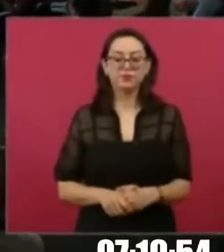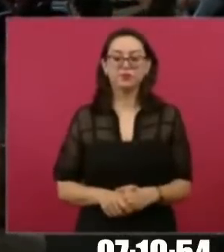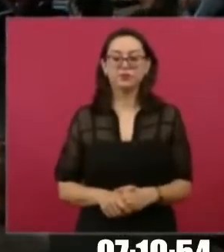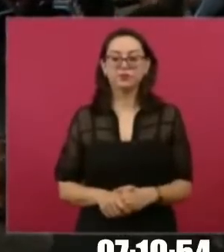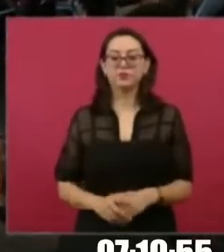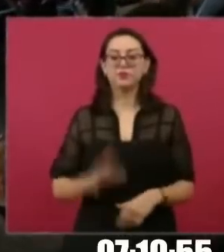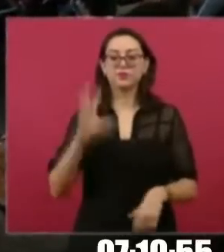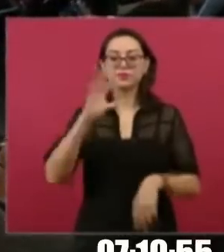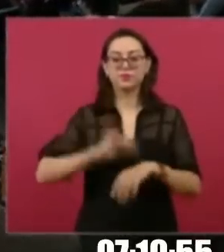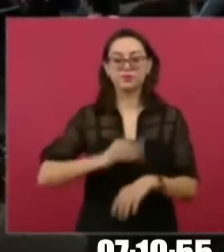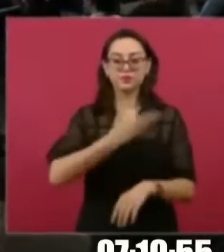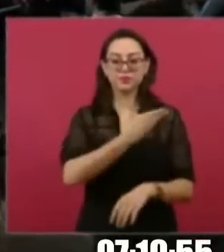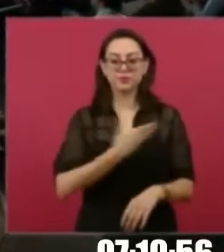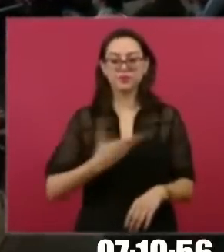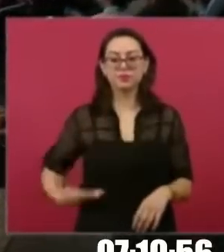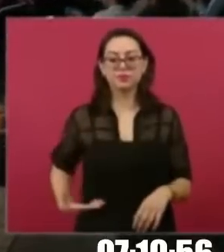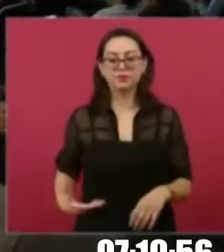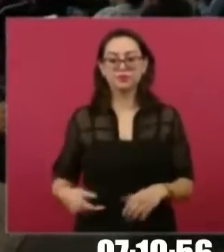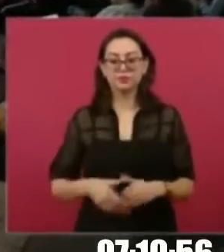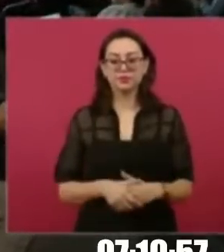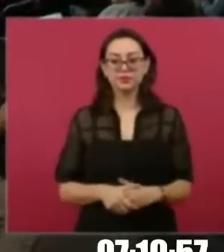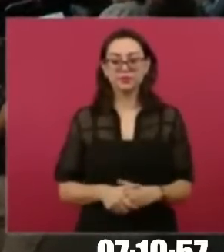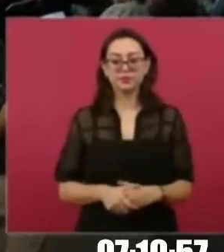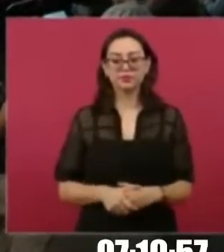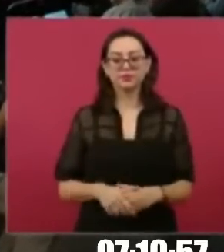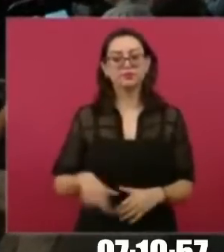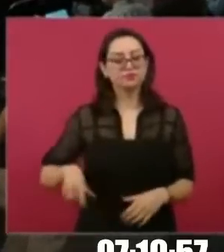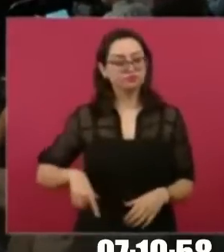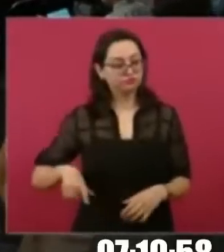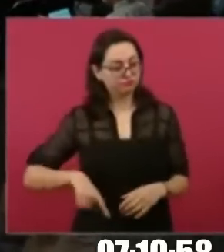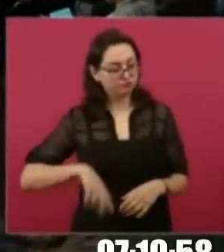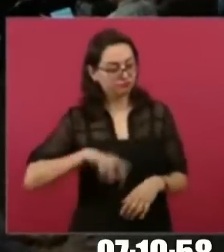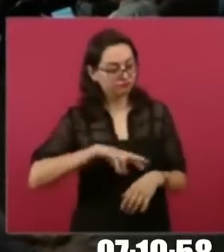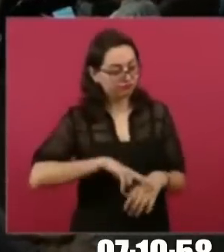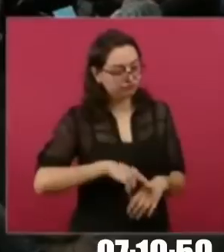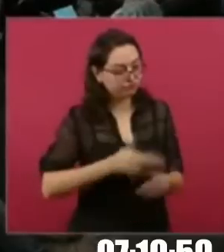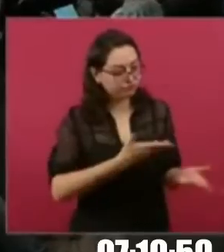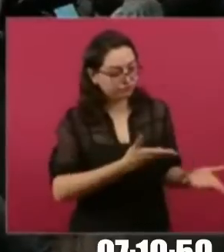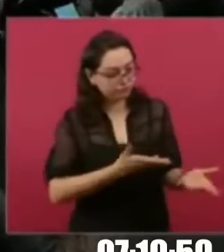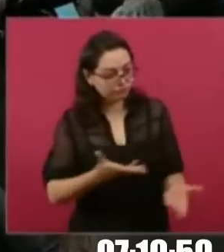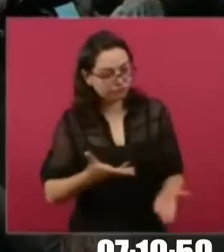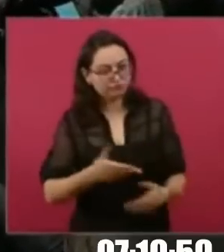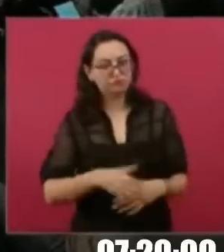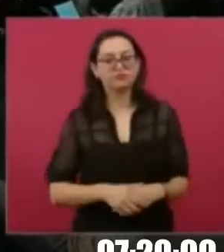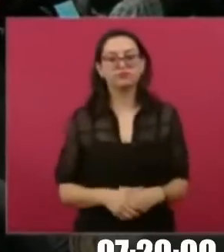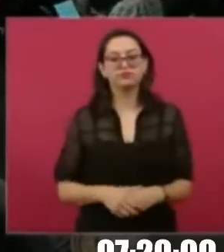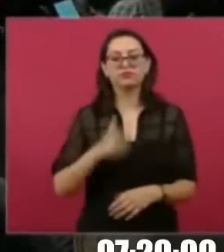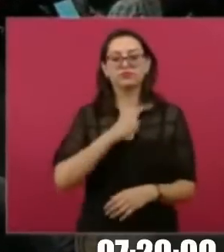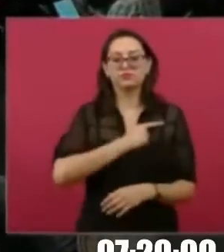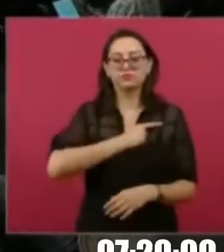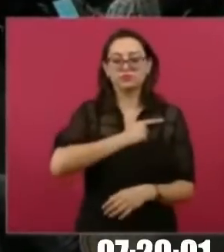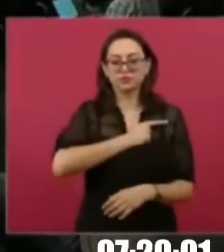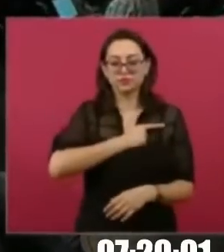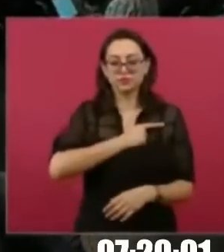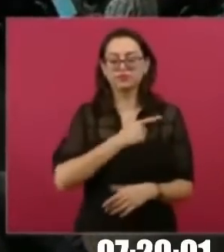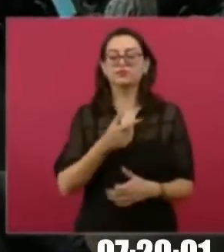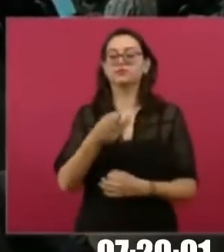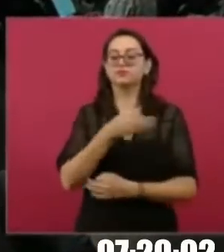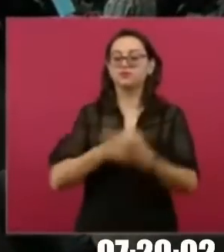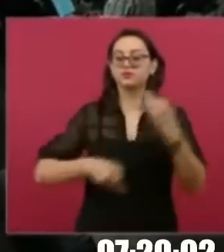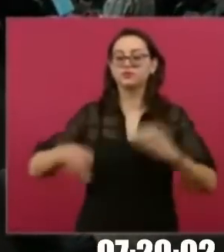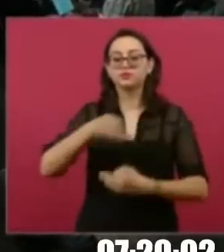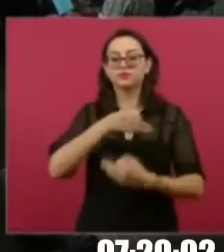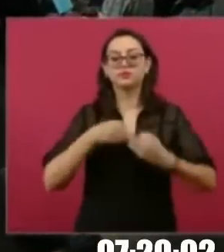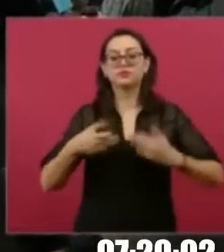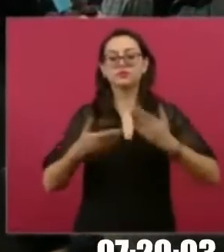con su permiso señor presidente señores gobernadores es un gusto tenerlos Aquí muy buenos días a todas y